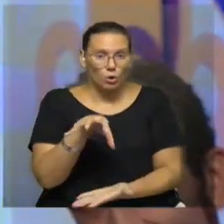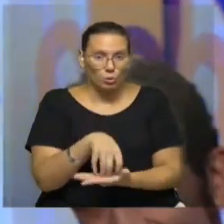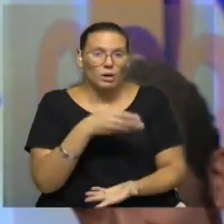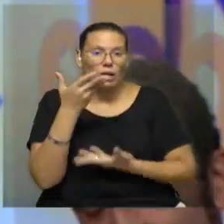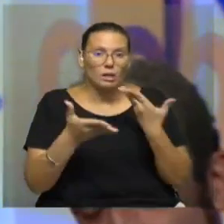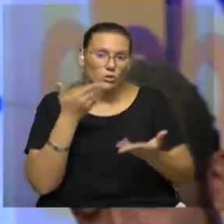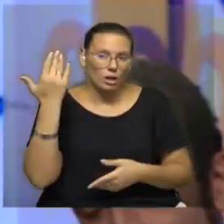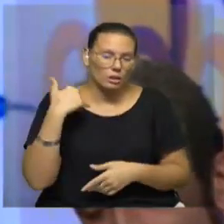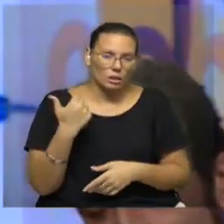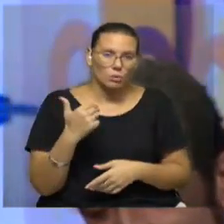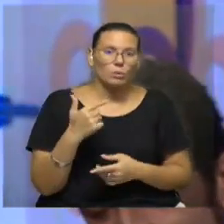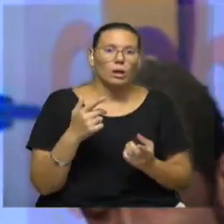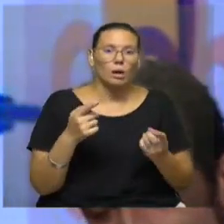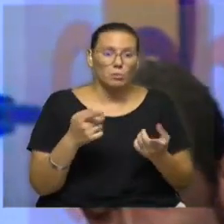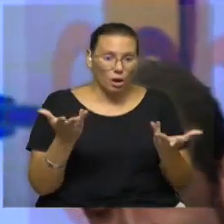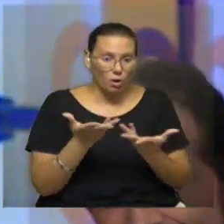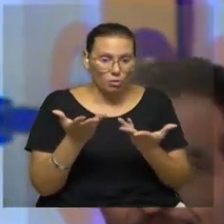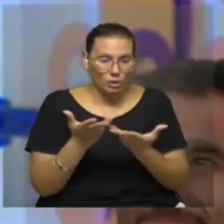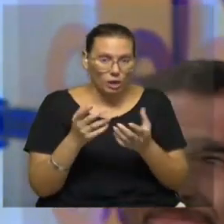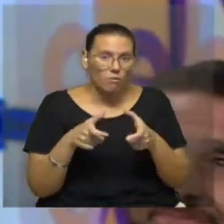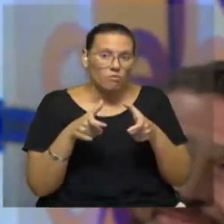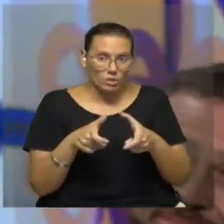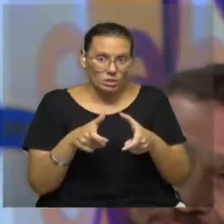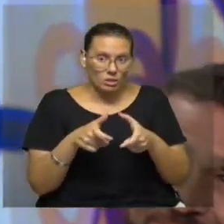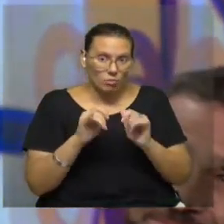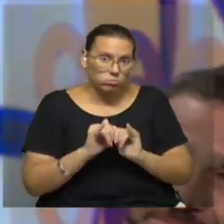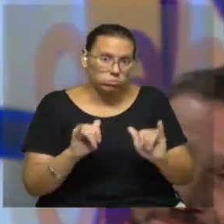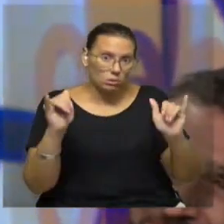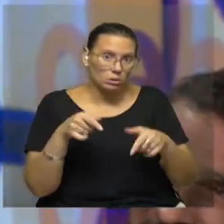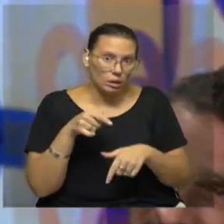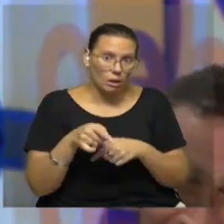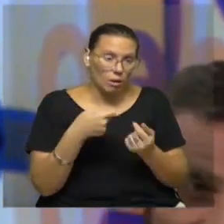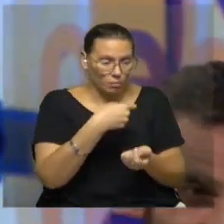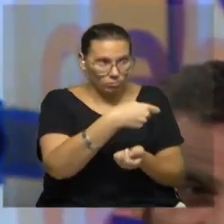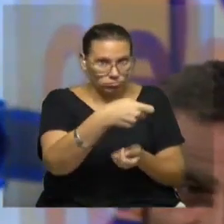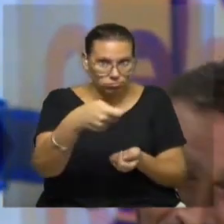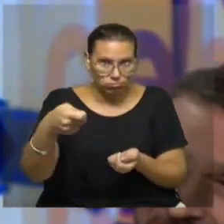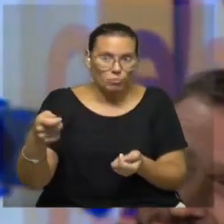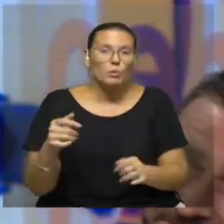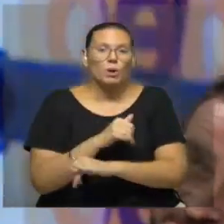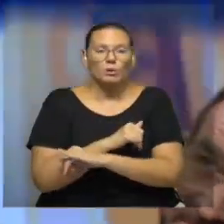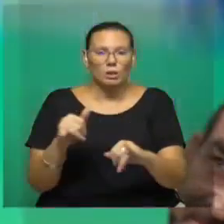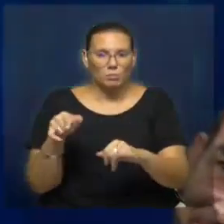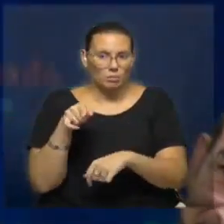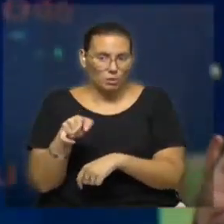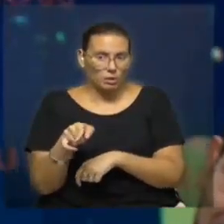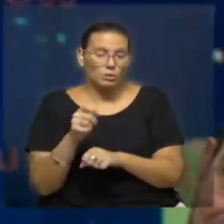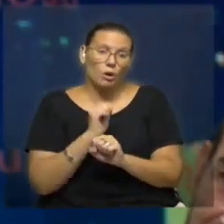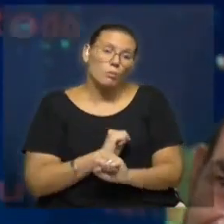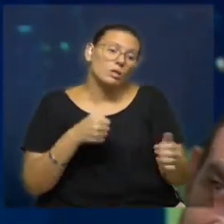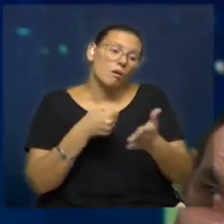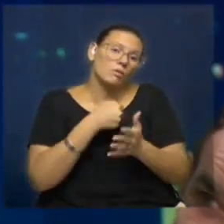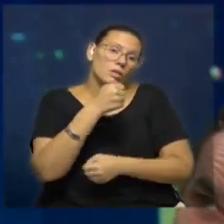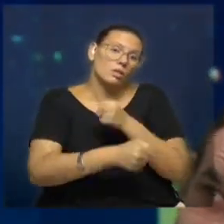inéditos. Pero ahora como salió este físico, vamos... Vamos a repartirlo. Cuando claro. terminemos a vuelta, quizás a fin de